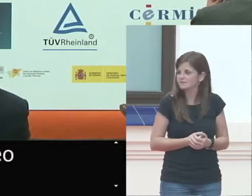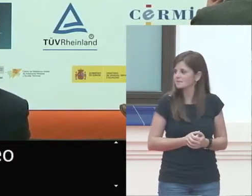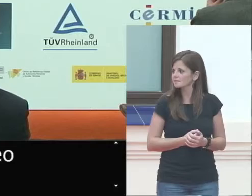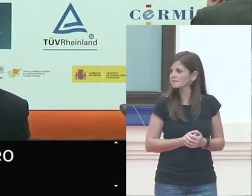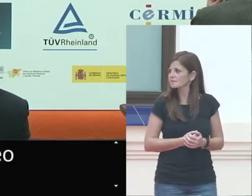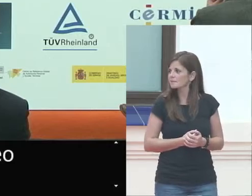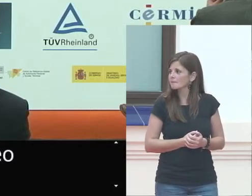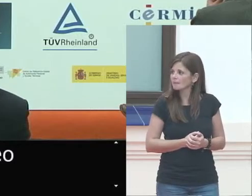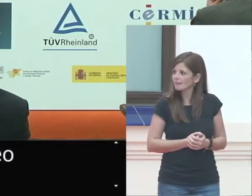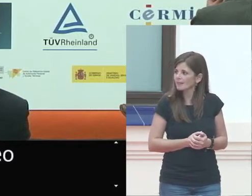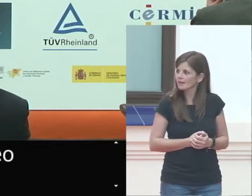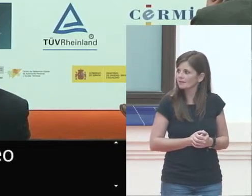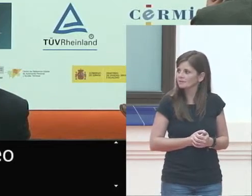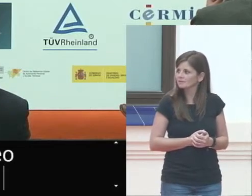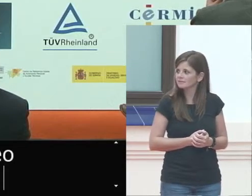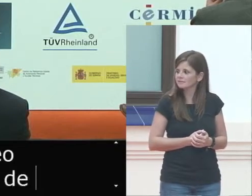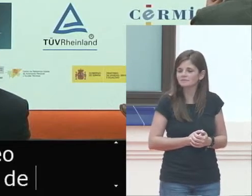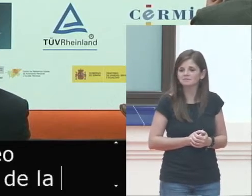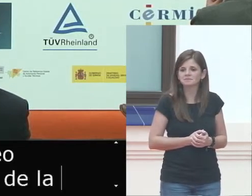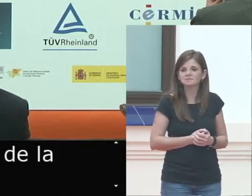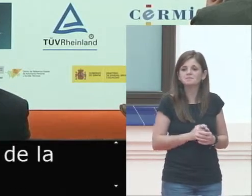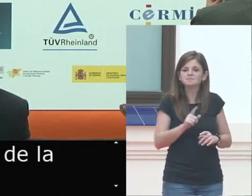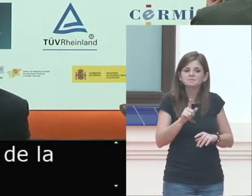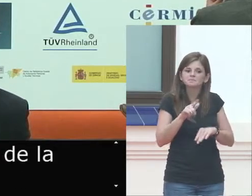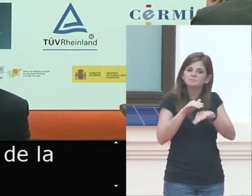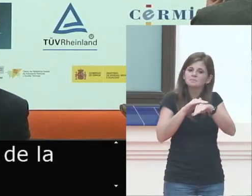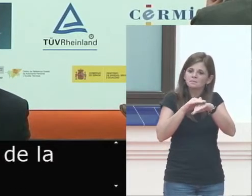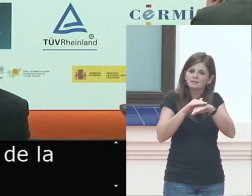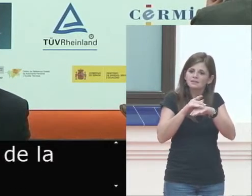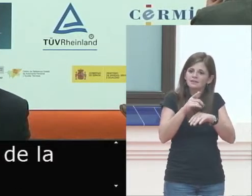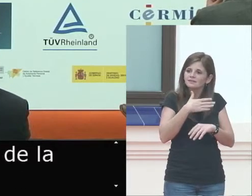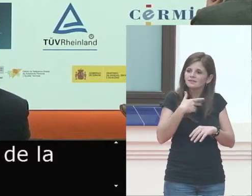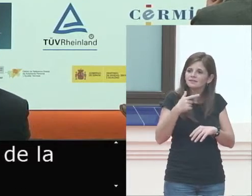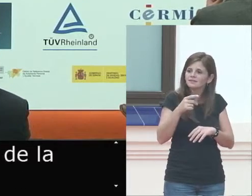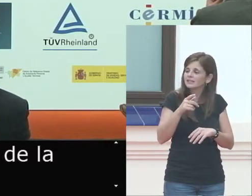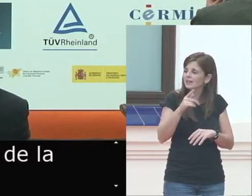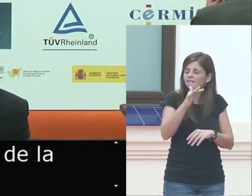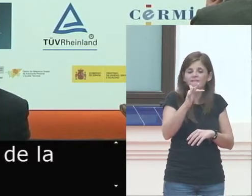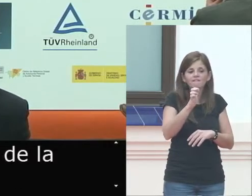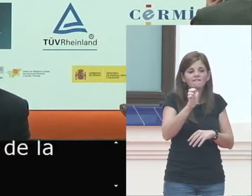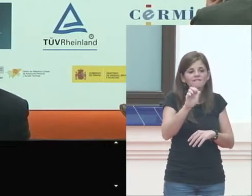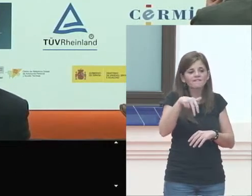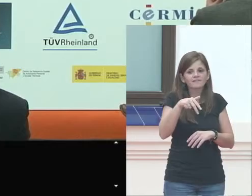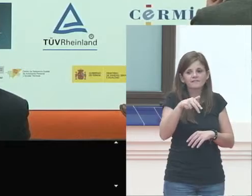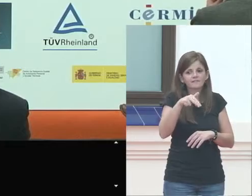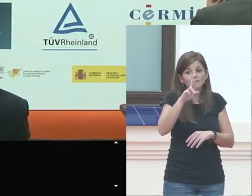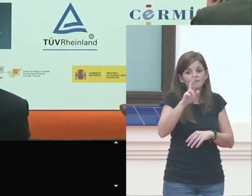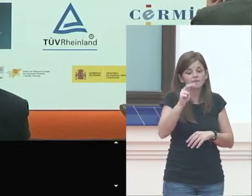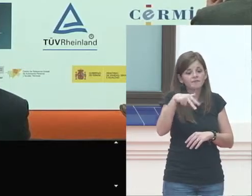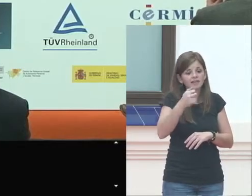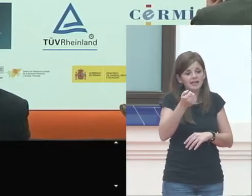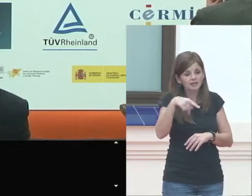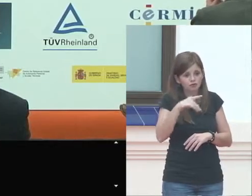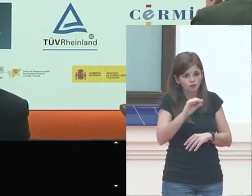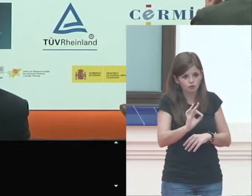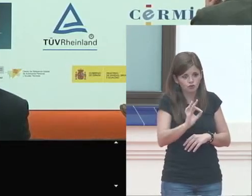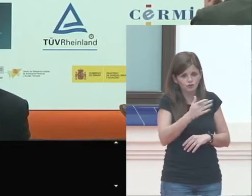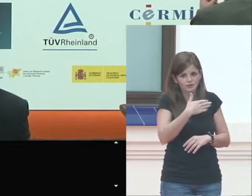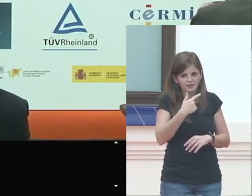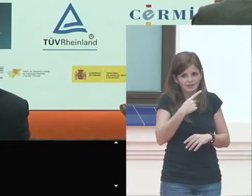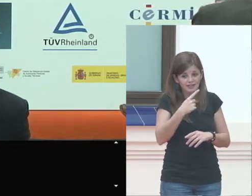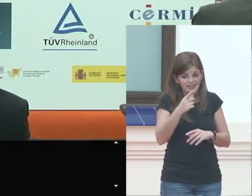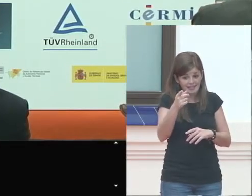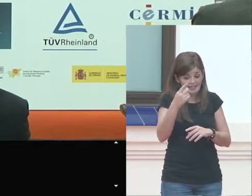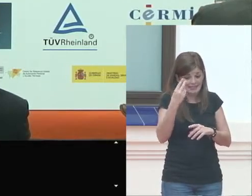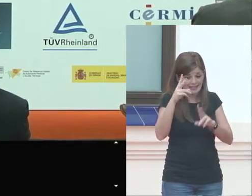Perdona, Charles, un minuto, quería hacerte una pequeña puntualización. Fernando quería, antes de cambiar de tema, también hacer una